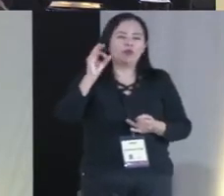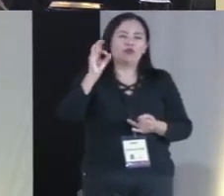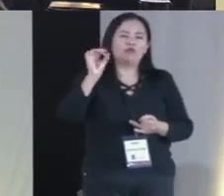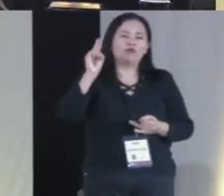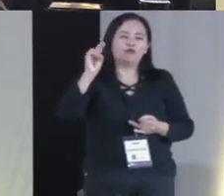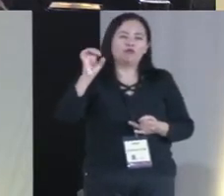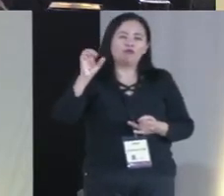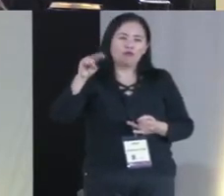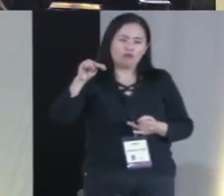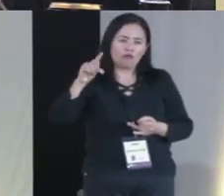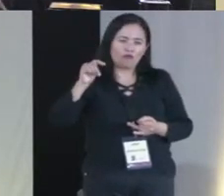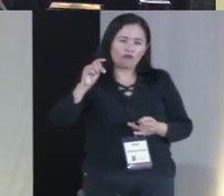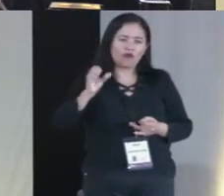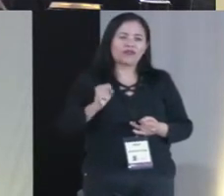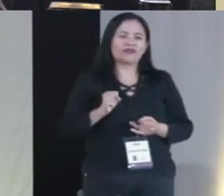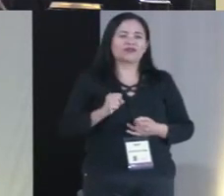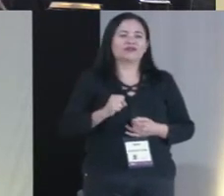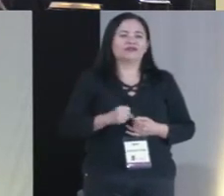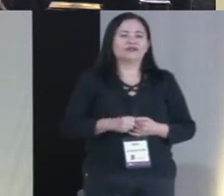hablar de que tenemos